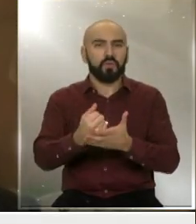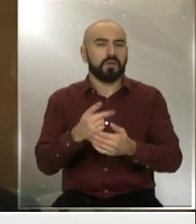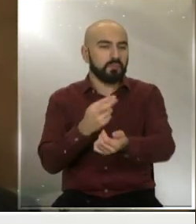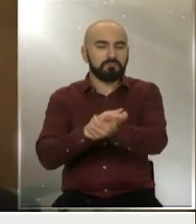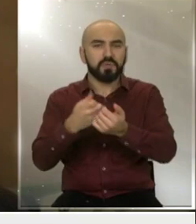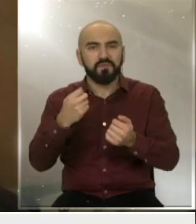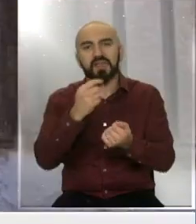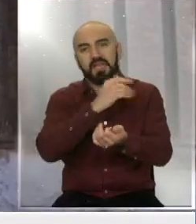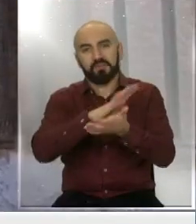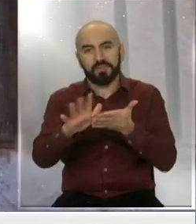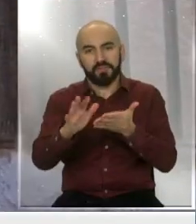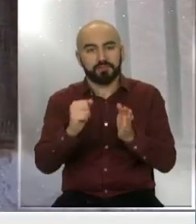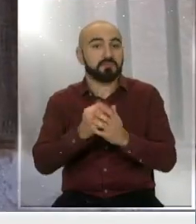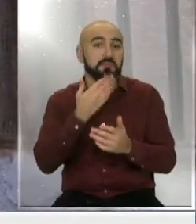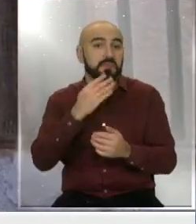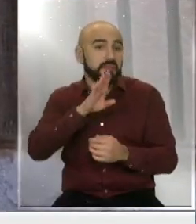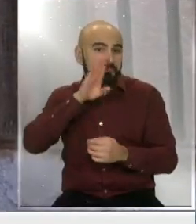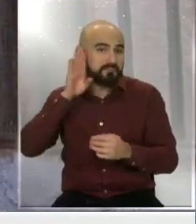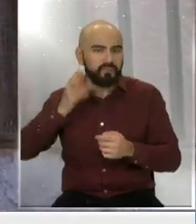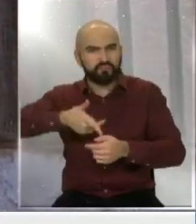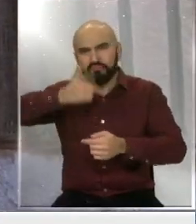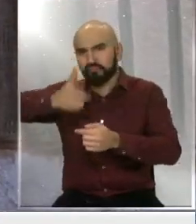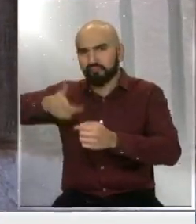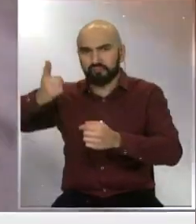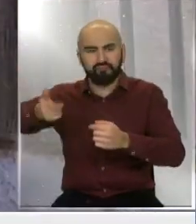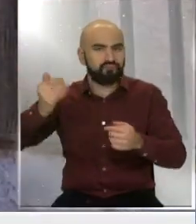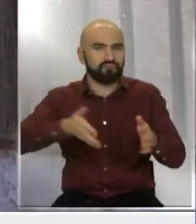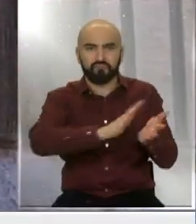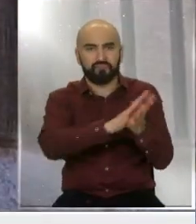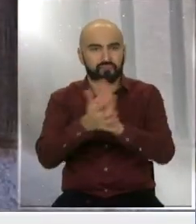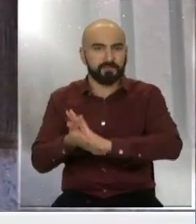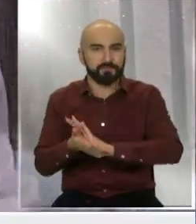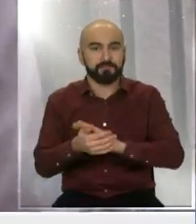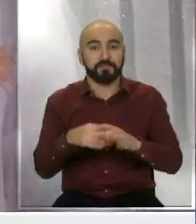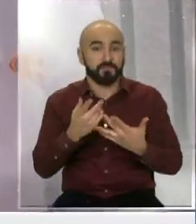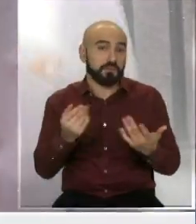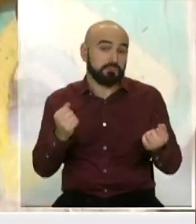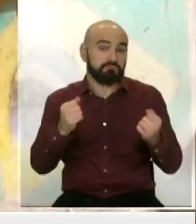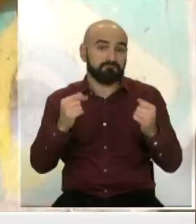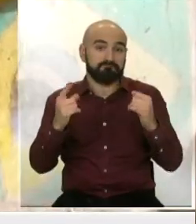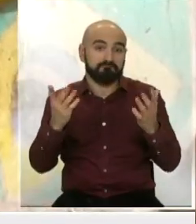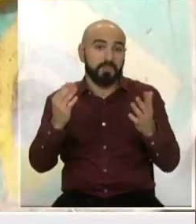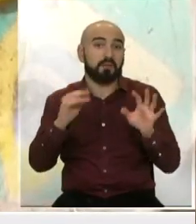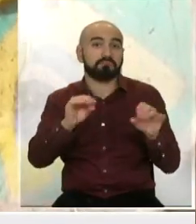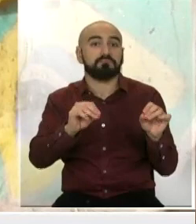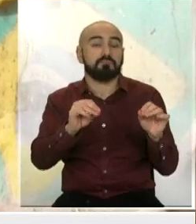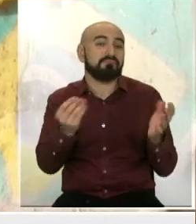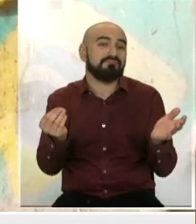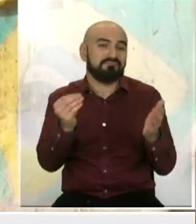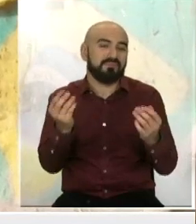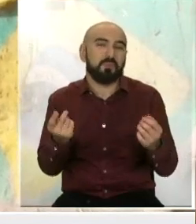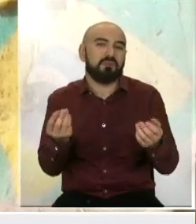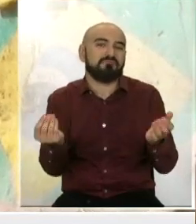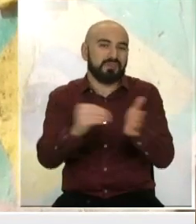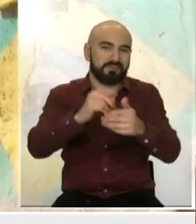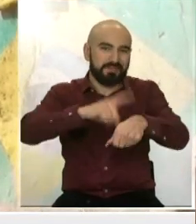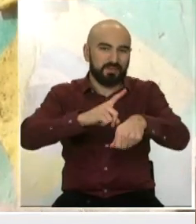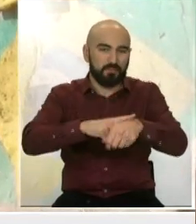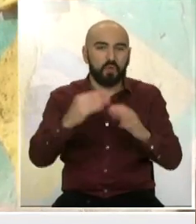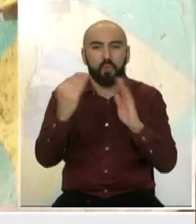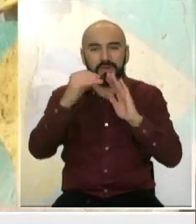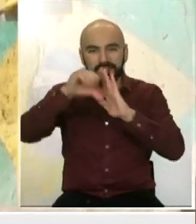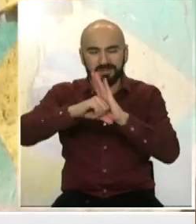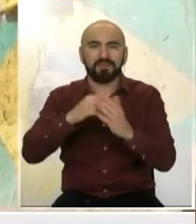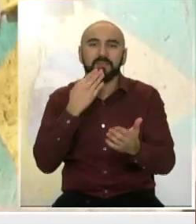gratuitas y sanitización de exteriores. La gobernación extendió la cuarentena y obligó desde hoy el uso obligatorio de mascarillas